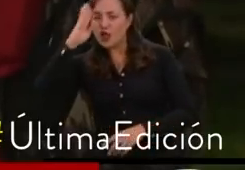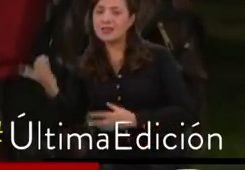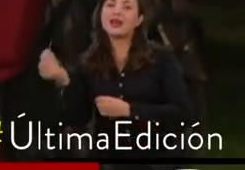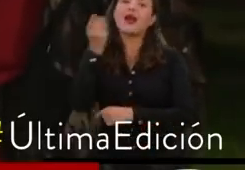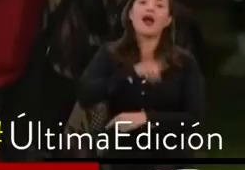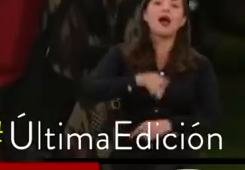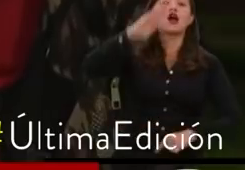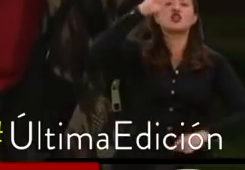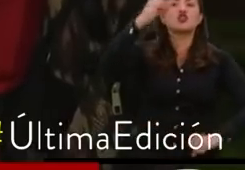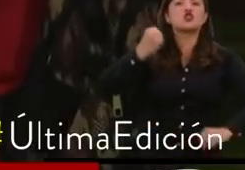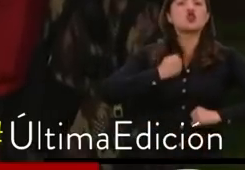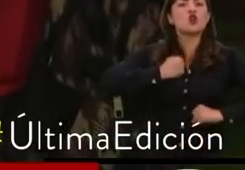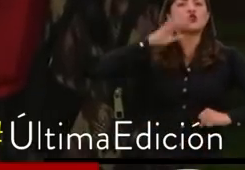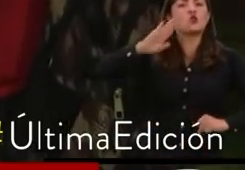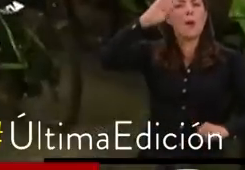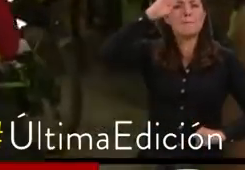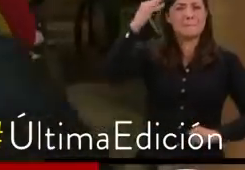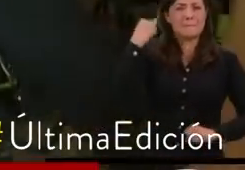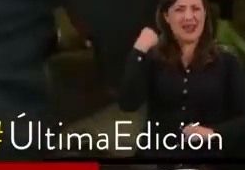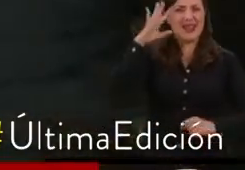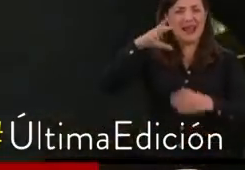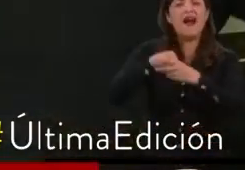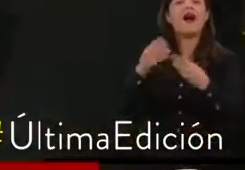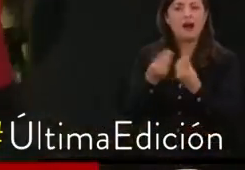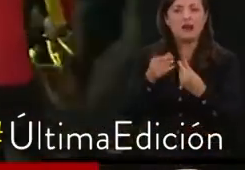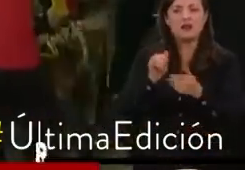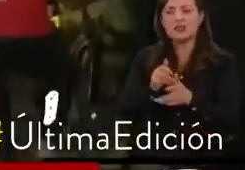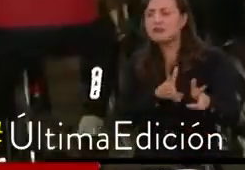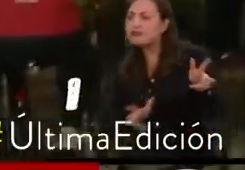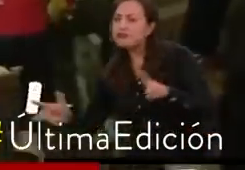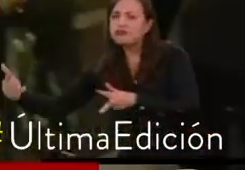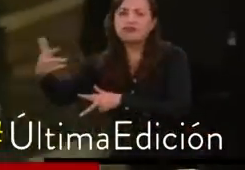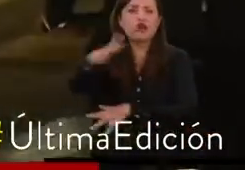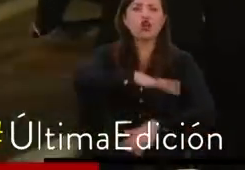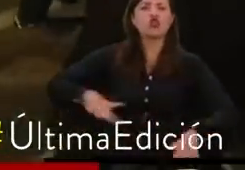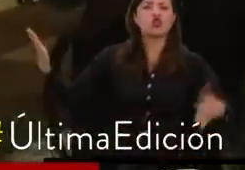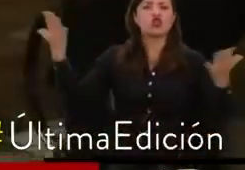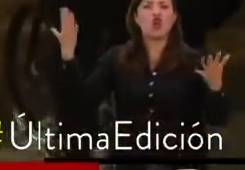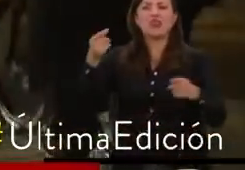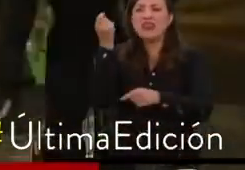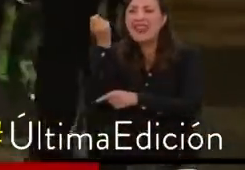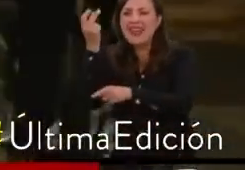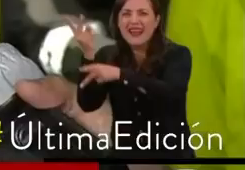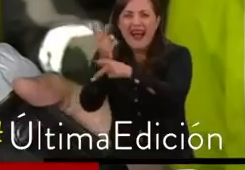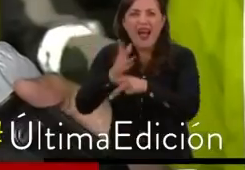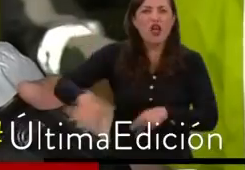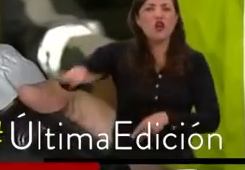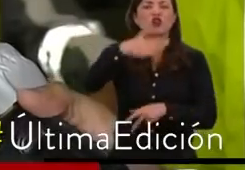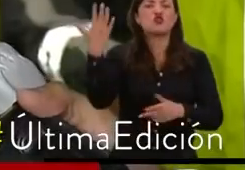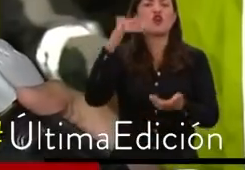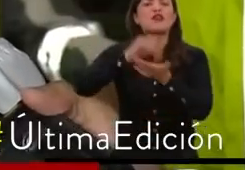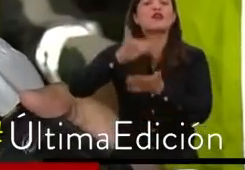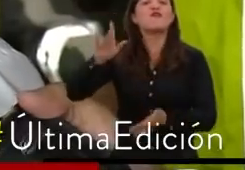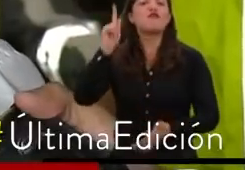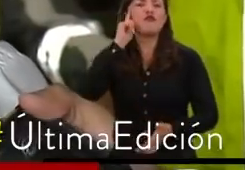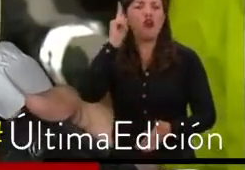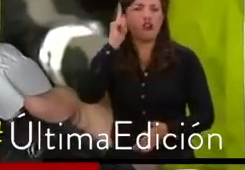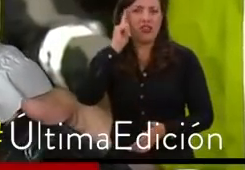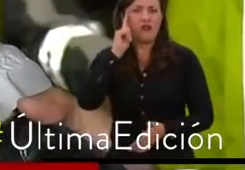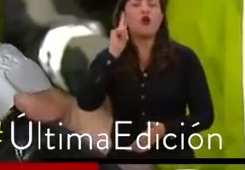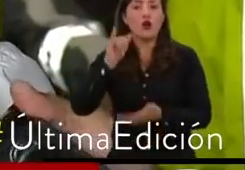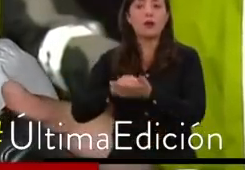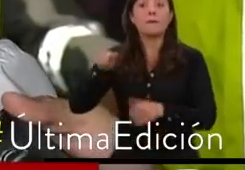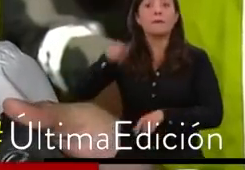militar recorrerán puntos neurálgicos de la localidad de Fontibón. Estaremos trabajando con las asociaciones de vecinos que están